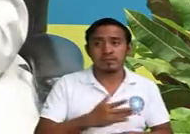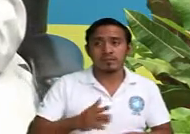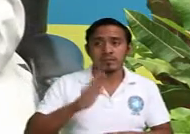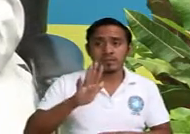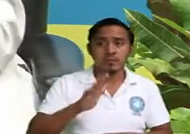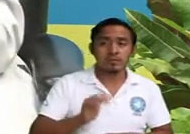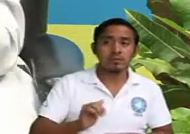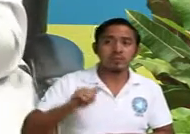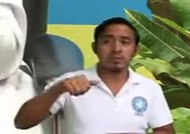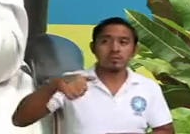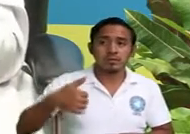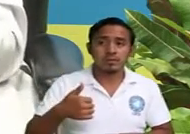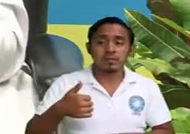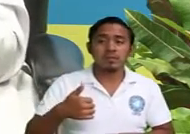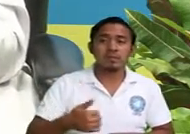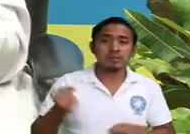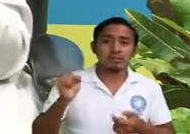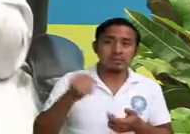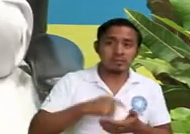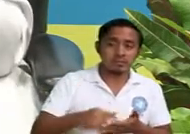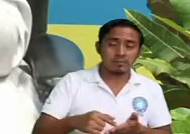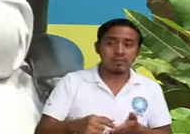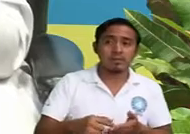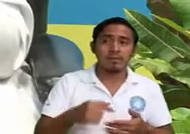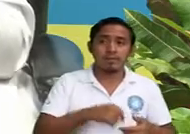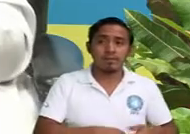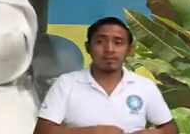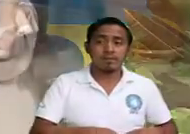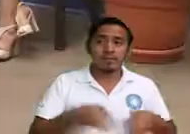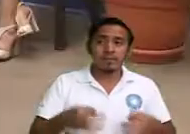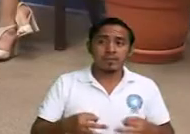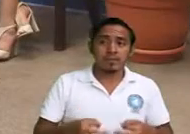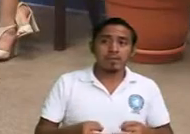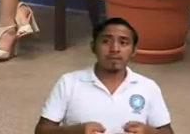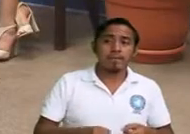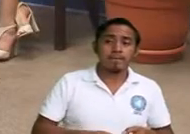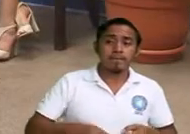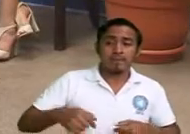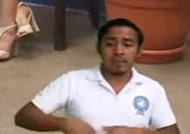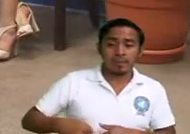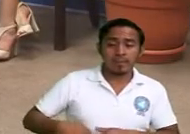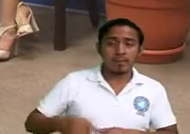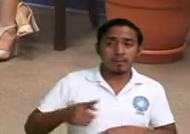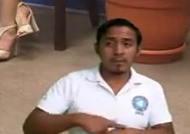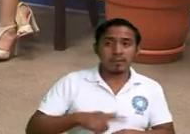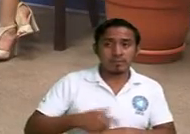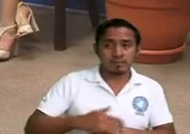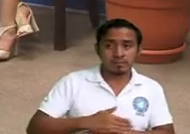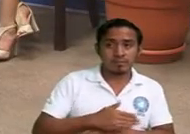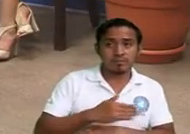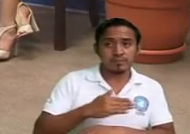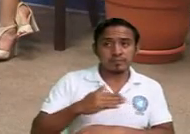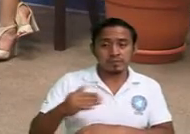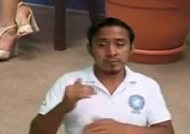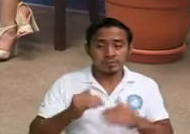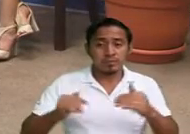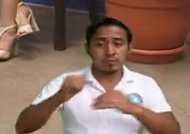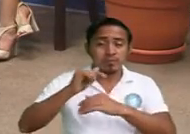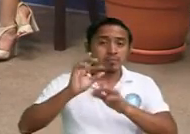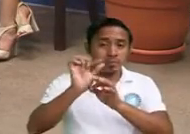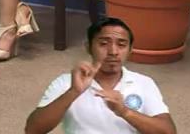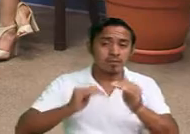5 o 6 semanas más con el feto muerto dentro, porque estamos garantizando que el feto que está vivo llegue a su desarrollo más